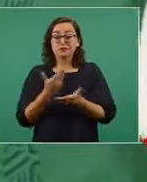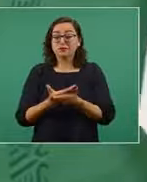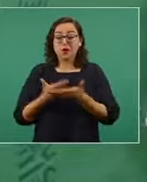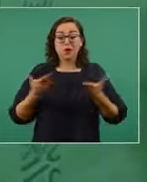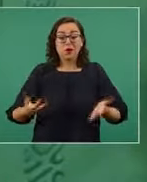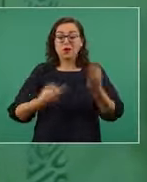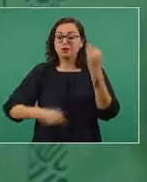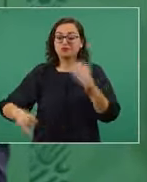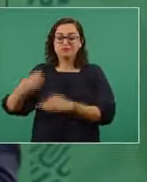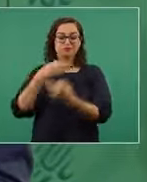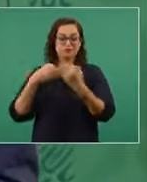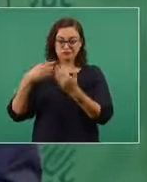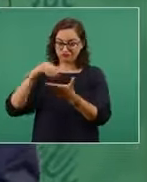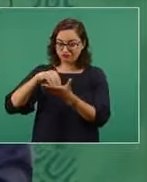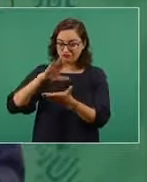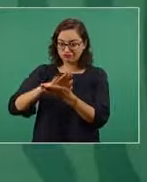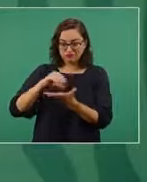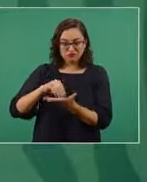registrado.